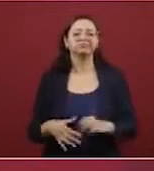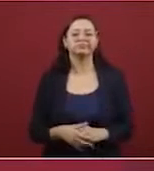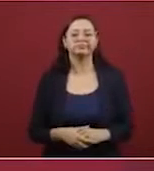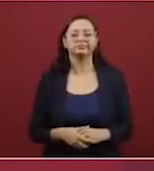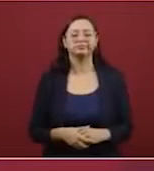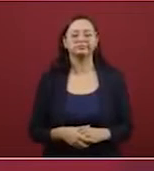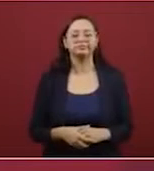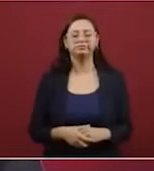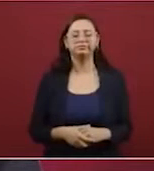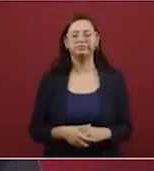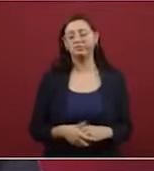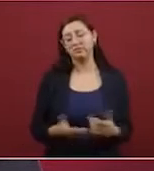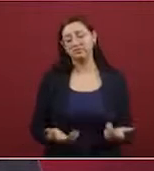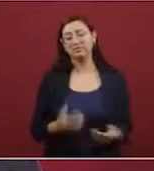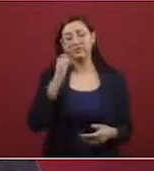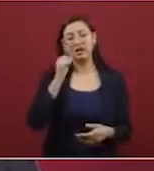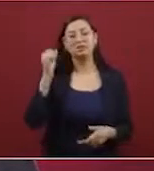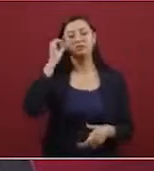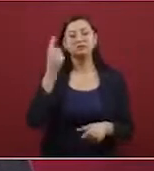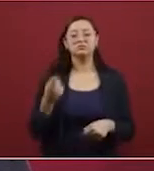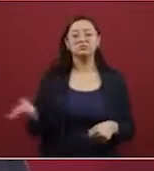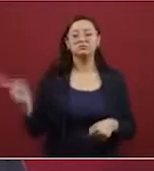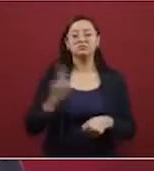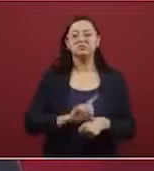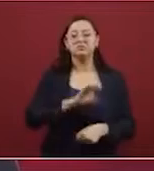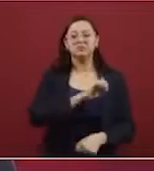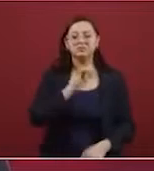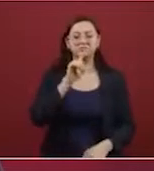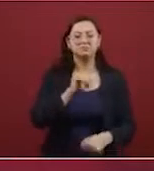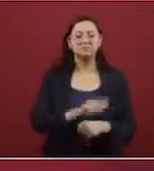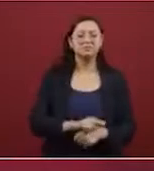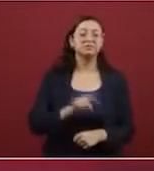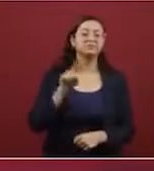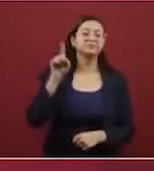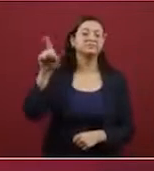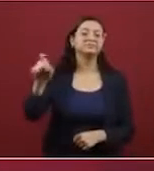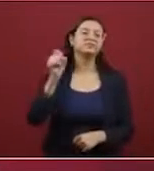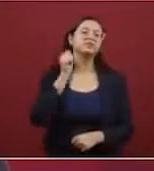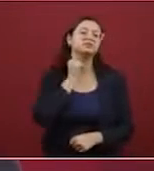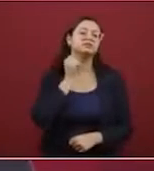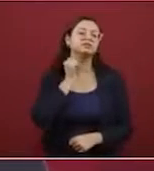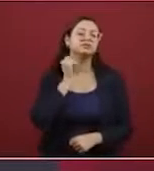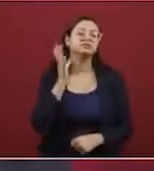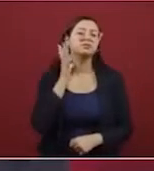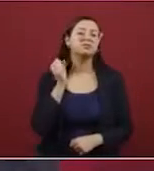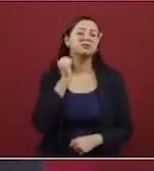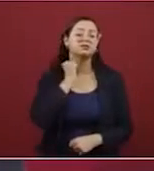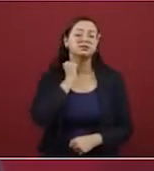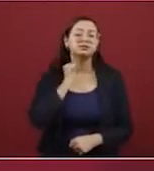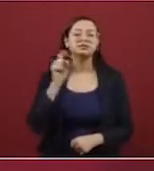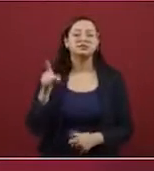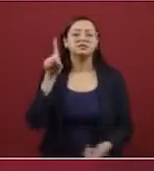ayer fue un día especial. En el Senado de la República se